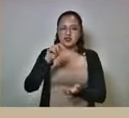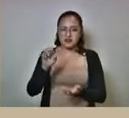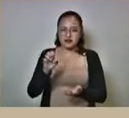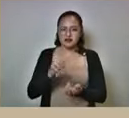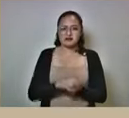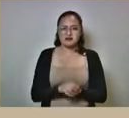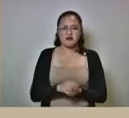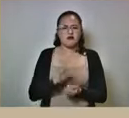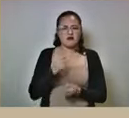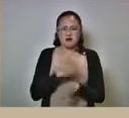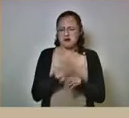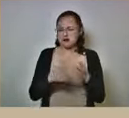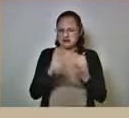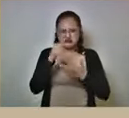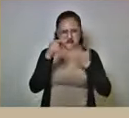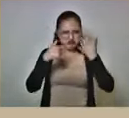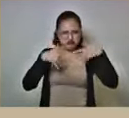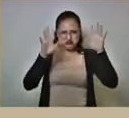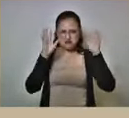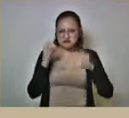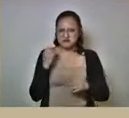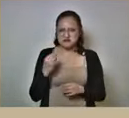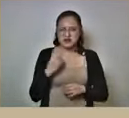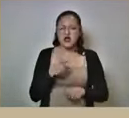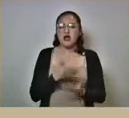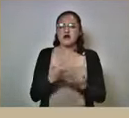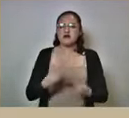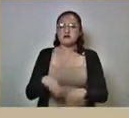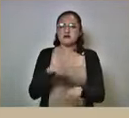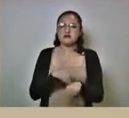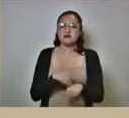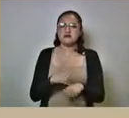lleva no sé cuántas cosas, se le va a meter ahora,